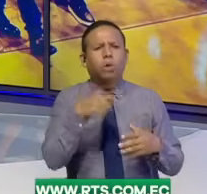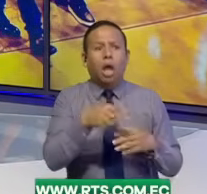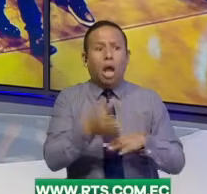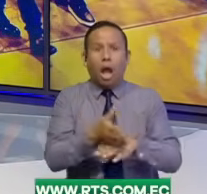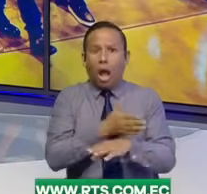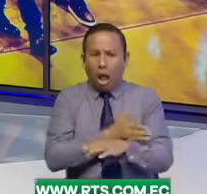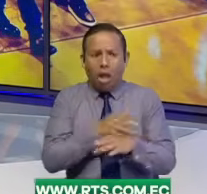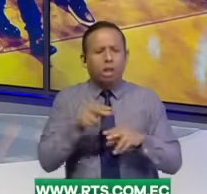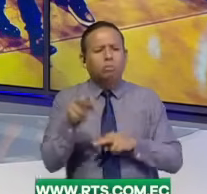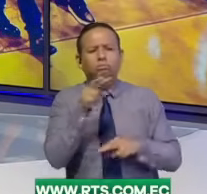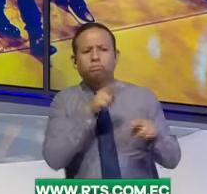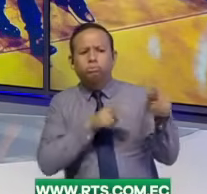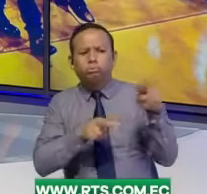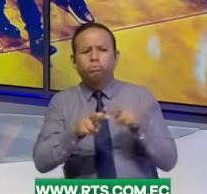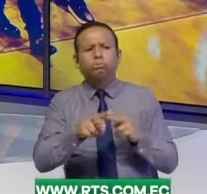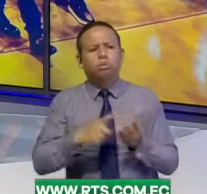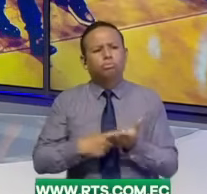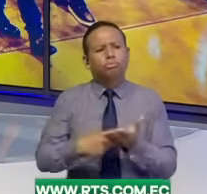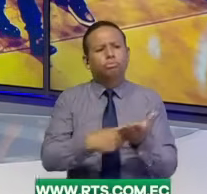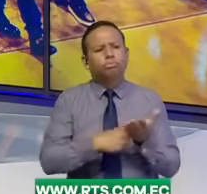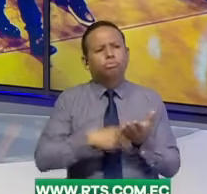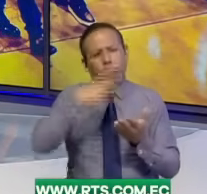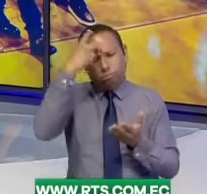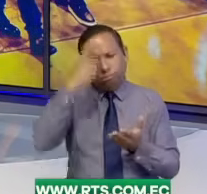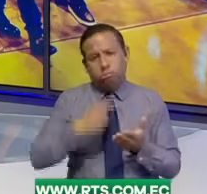tomaron importantes resoluciones.